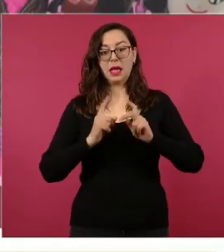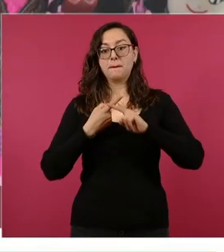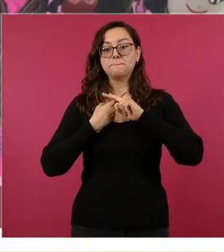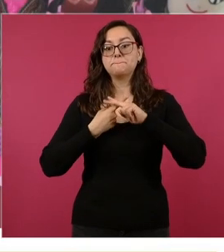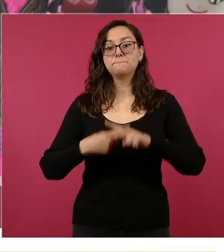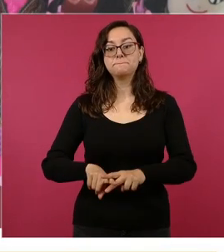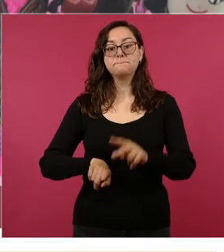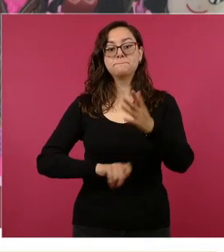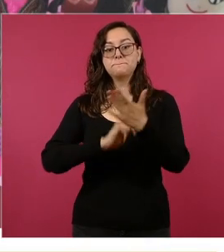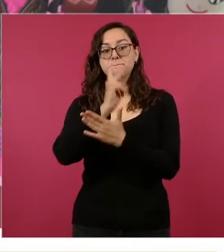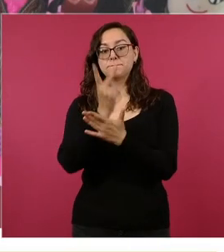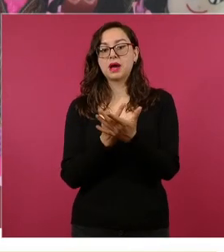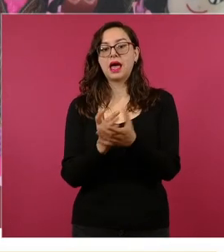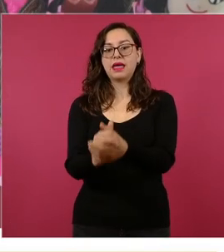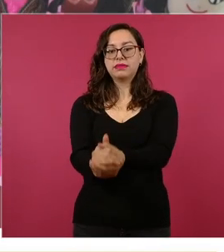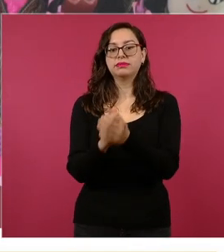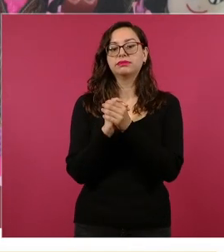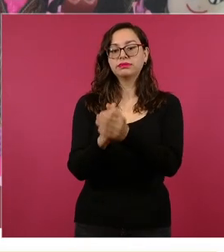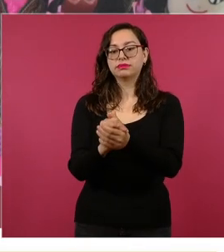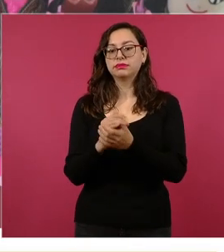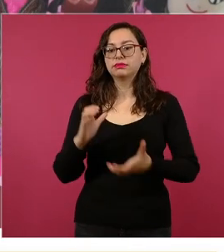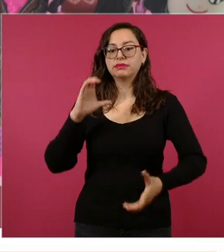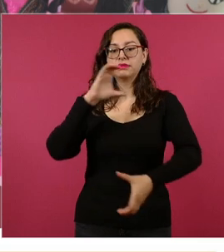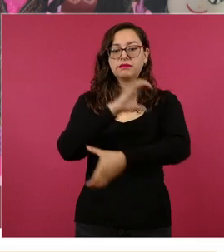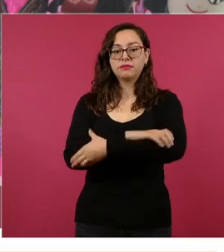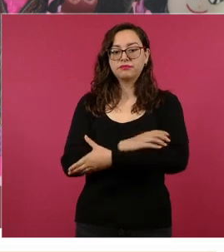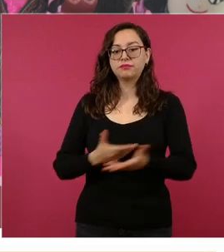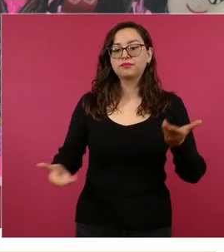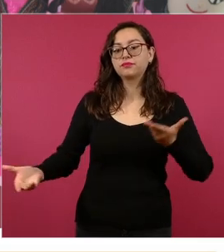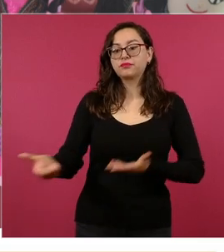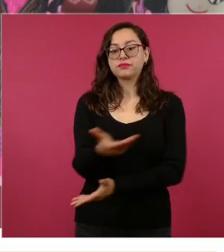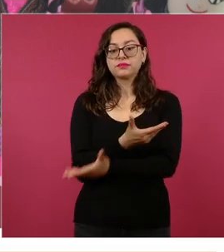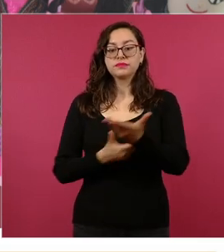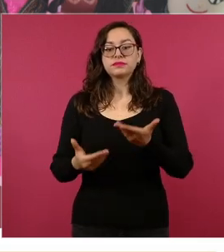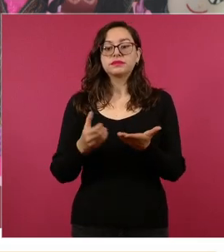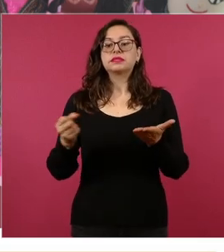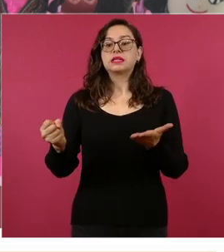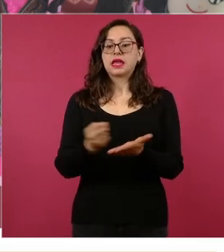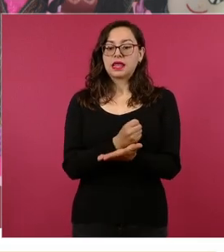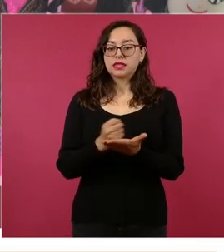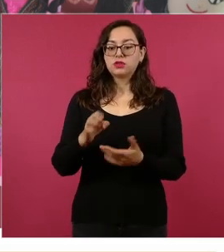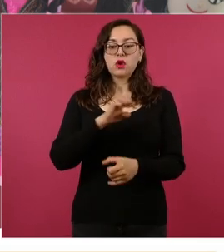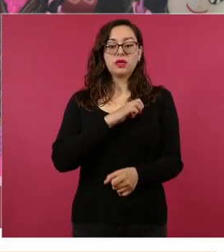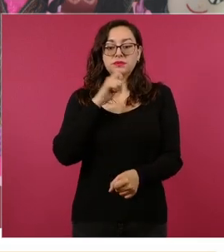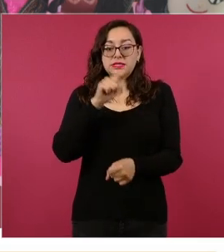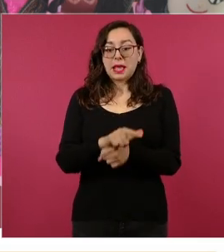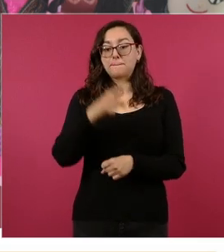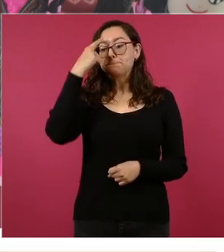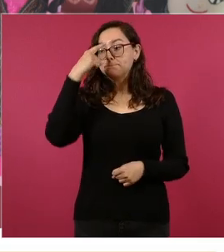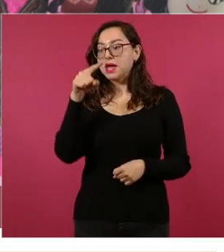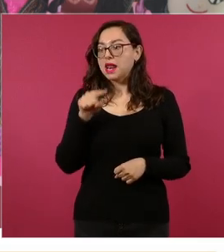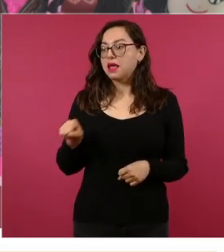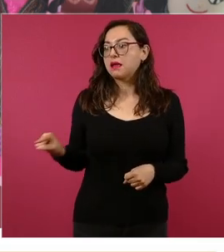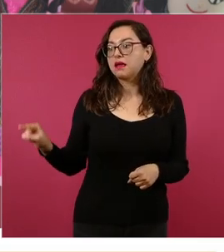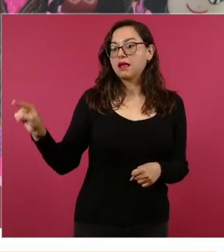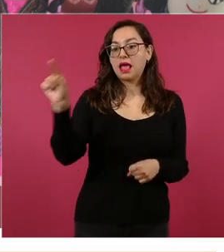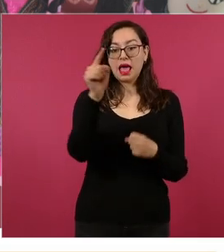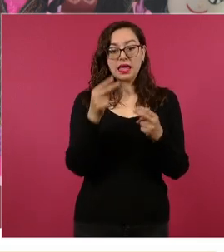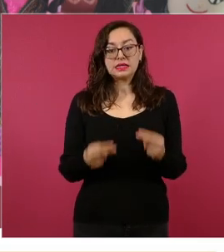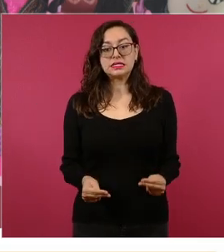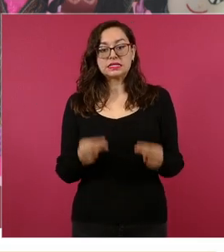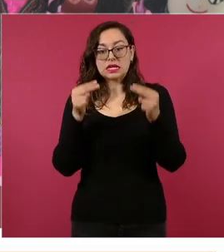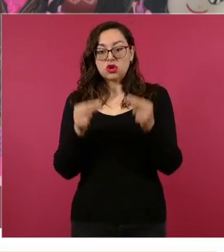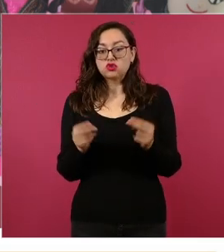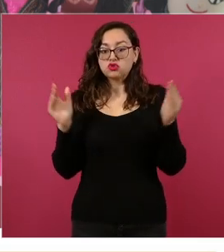bienestar. Diseñamos un producto crediticio especial para todos aquellos micronegocios que no tienen acceso a créditos